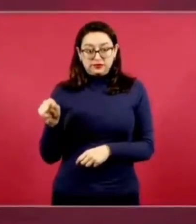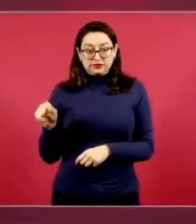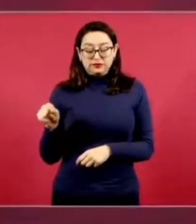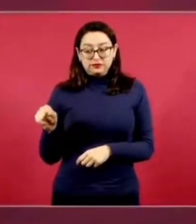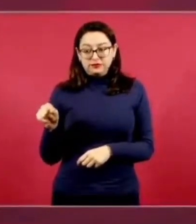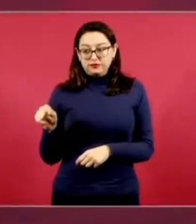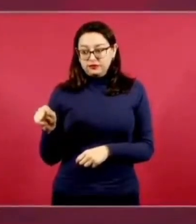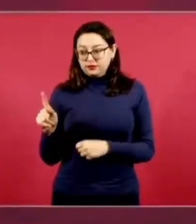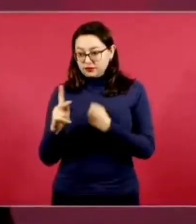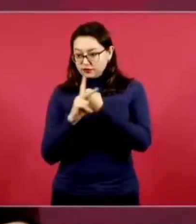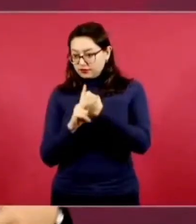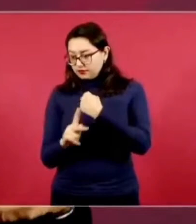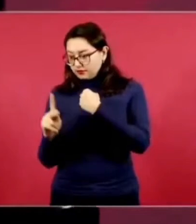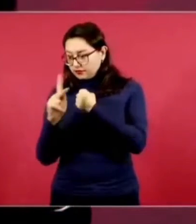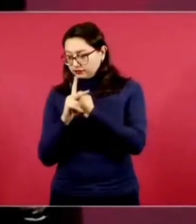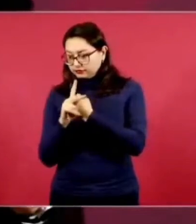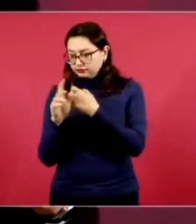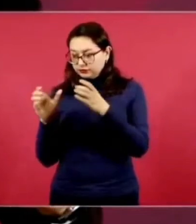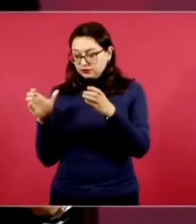como